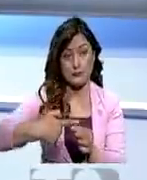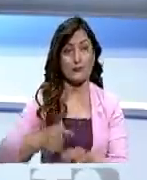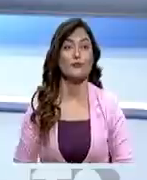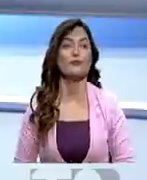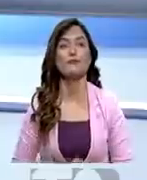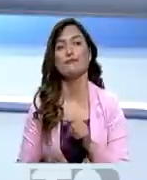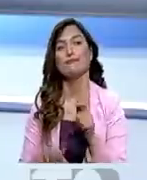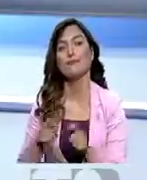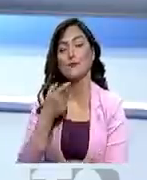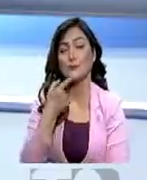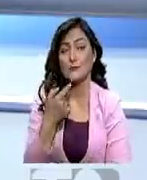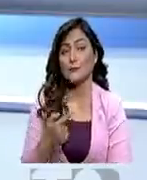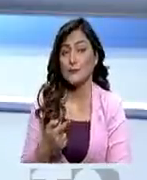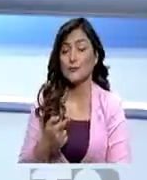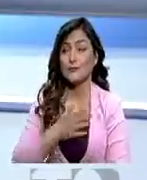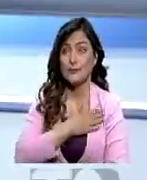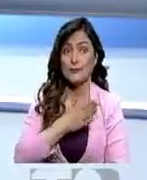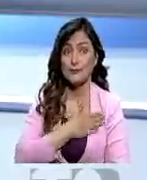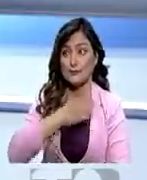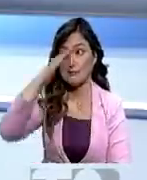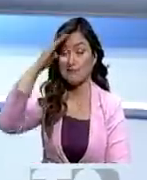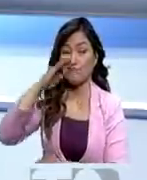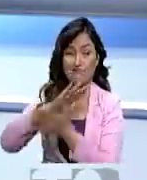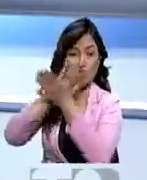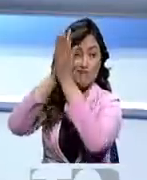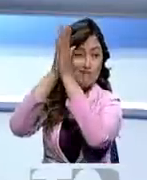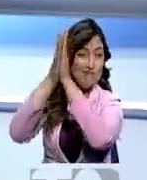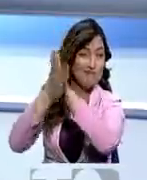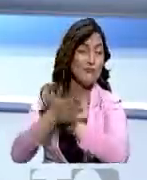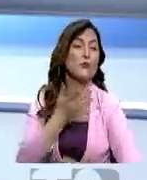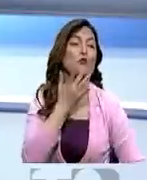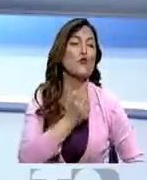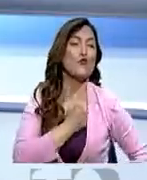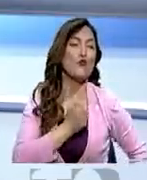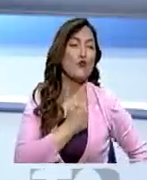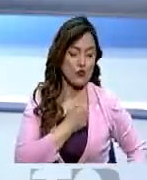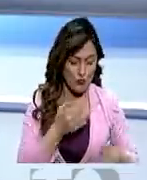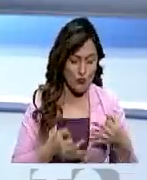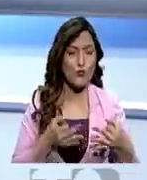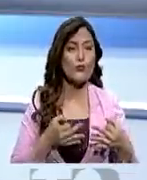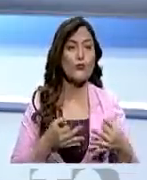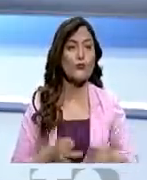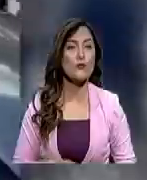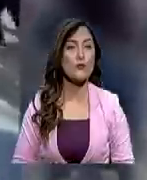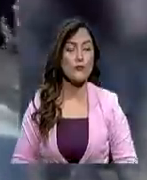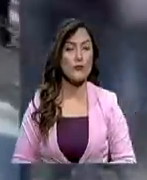Los ciudadanos dicen que no confían en las autoridades y por eso prefieren hacer justicia por mano propia.